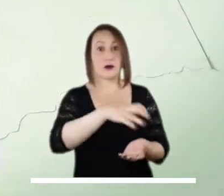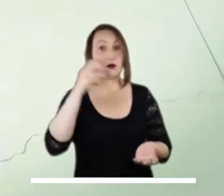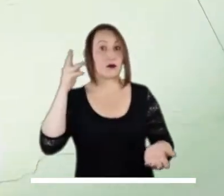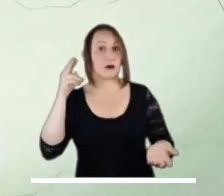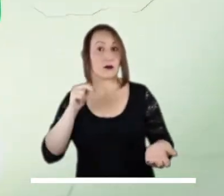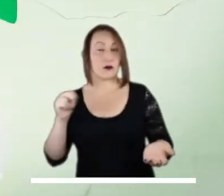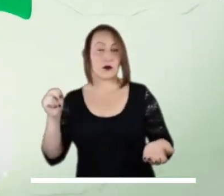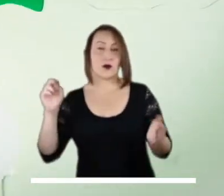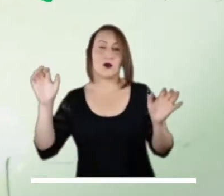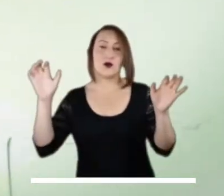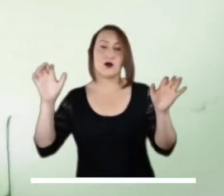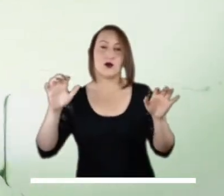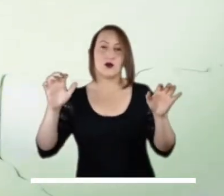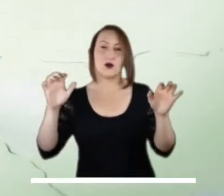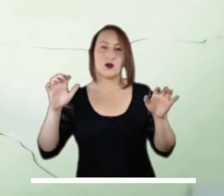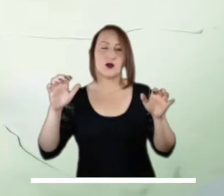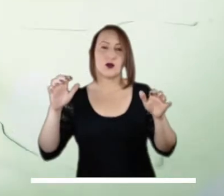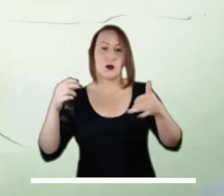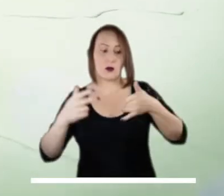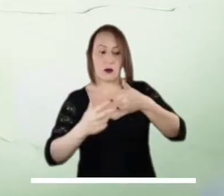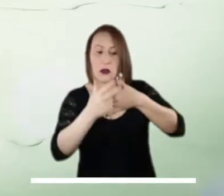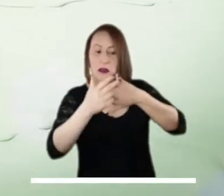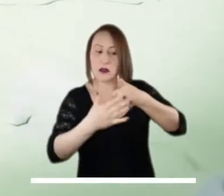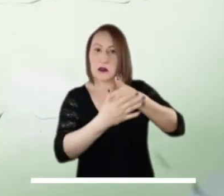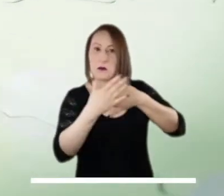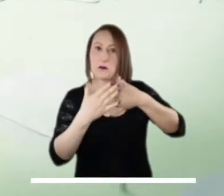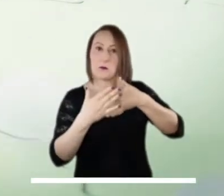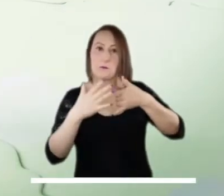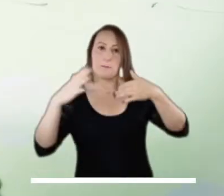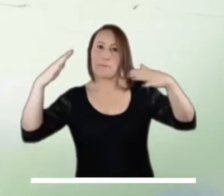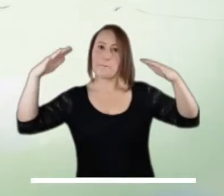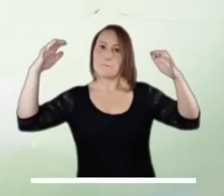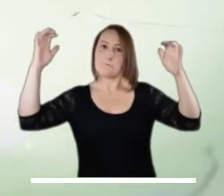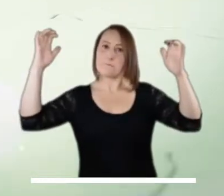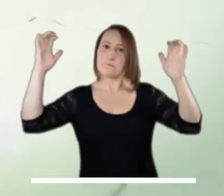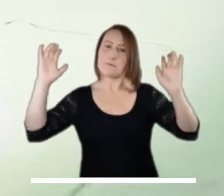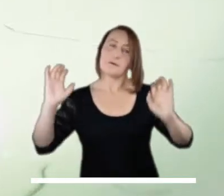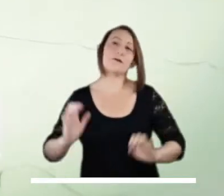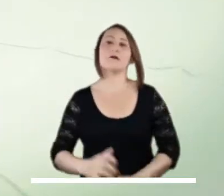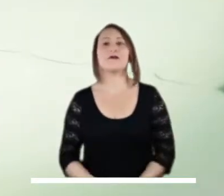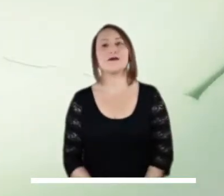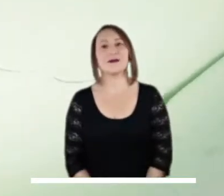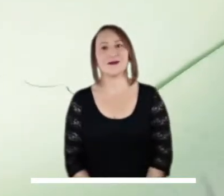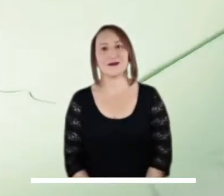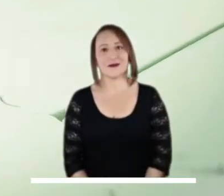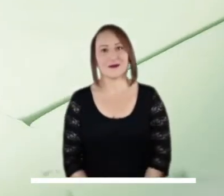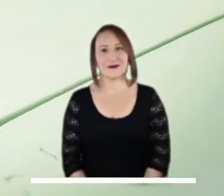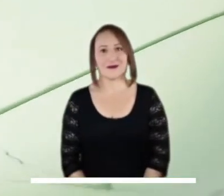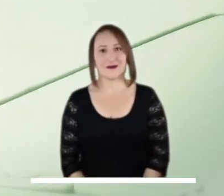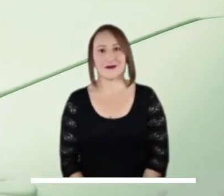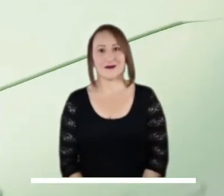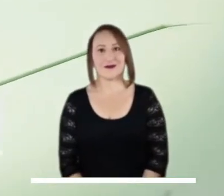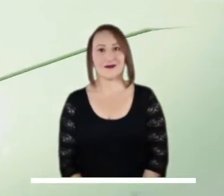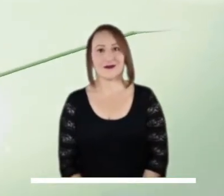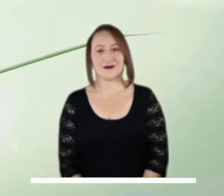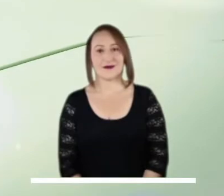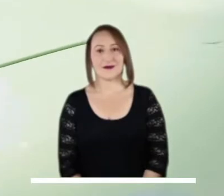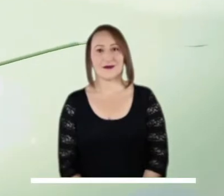En Antioquia y los Santanderes se prevén lluvias dispersas, mientras que en el resto de los Andes se calculan condiciones